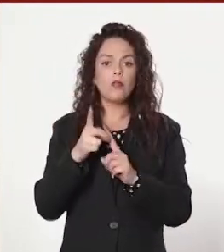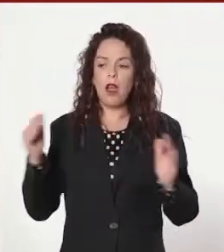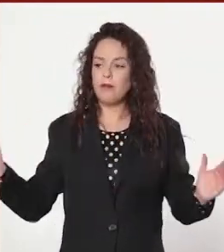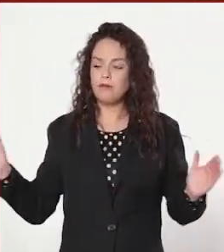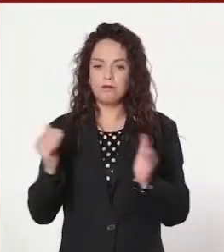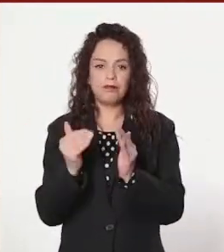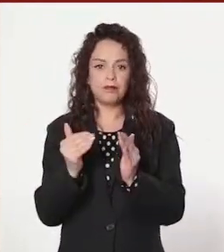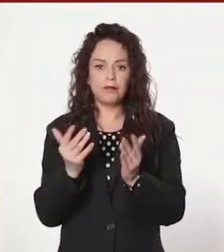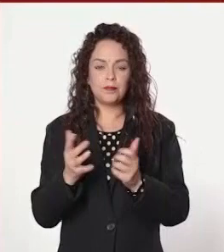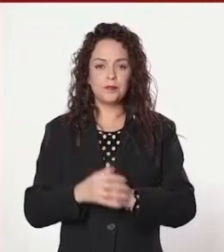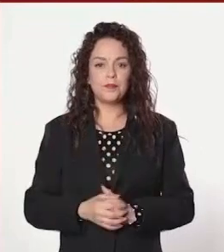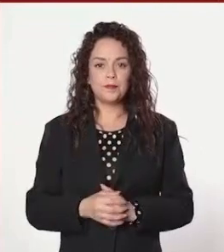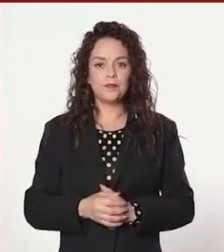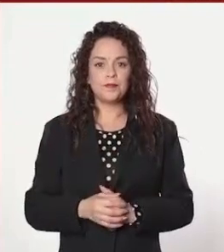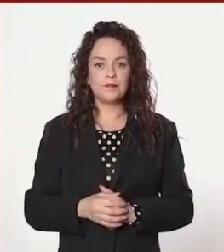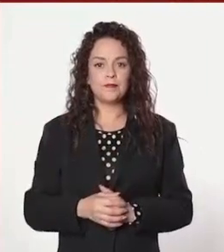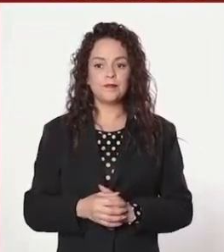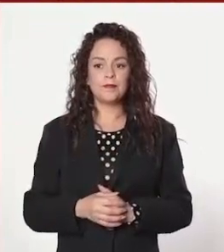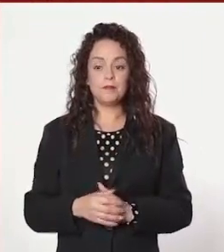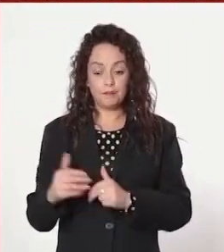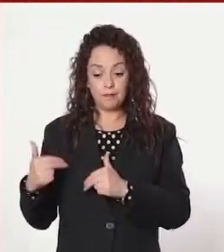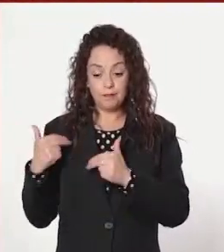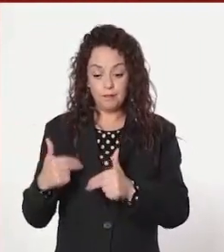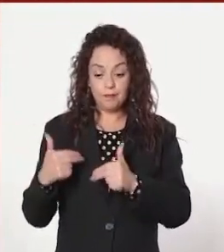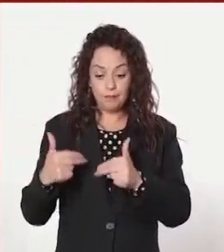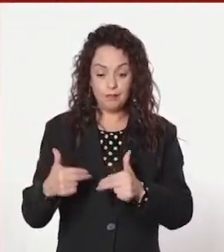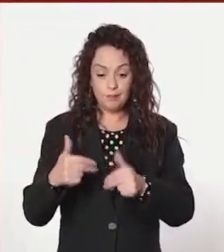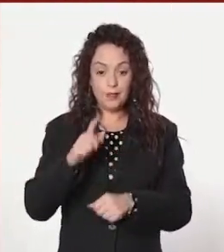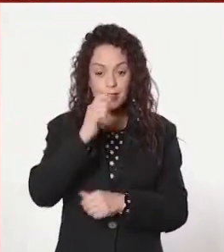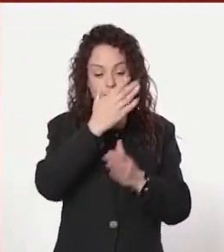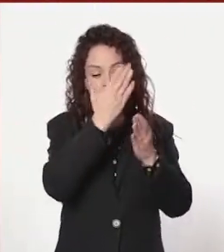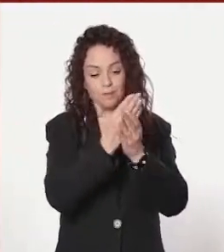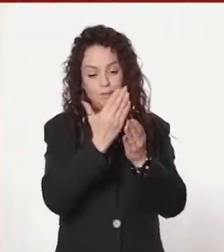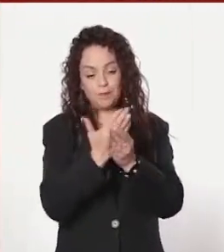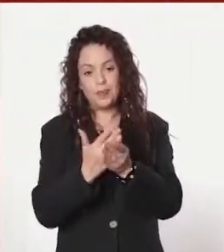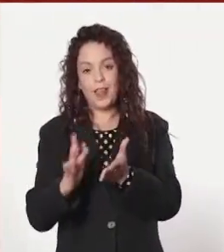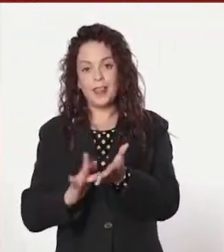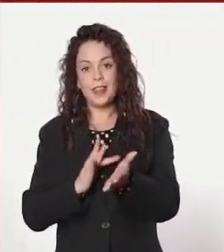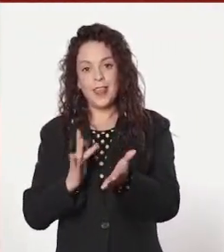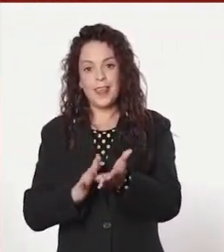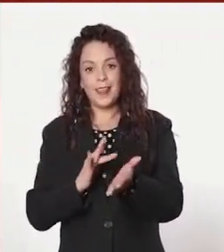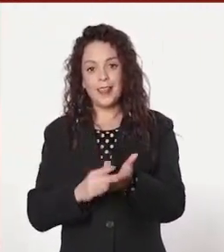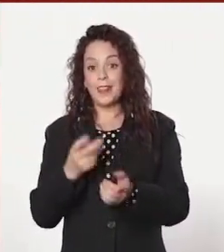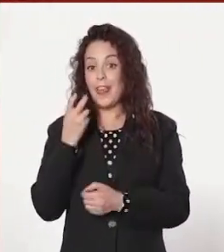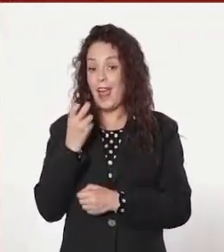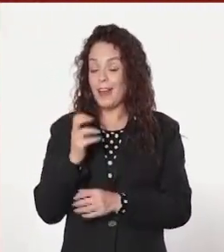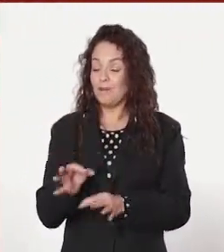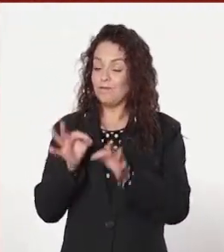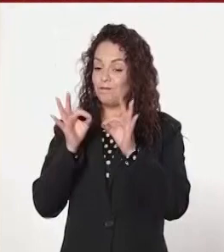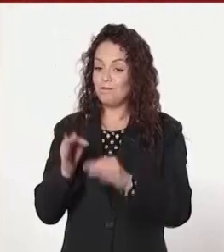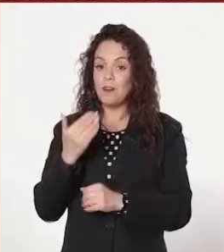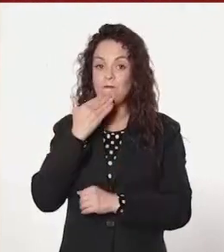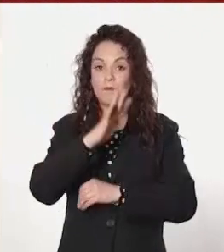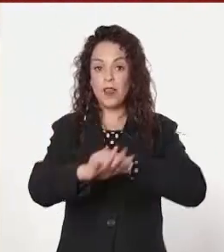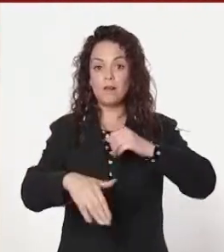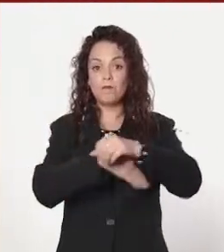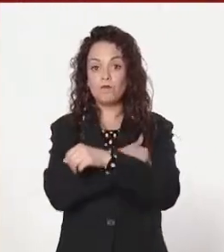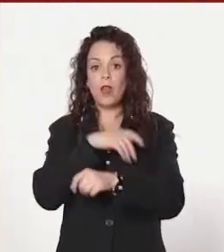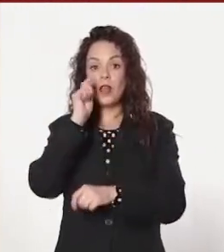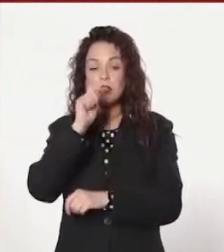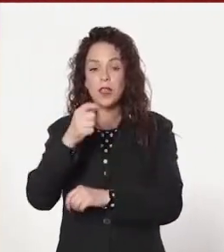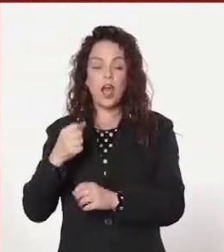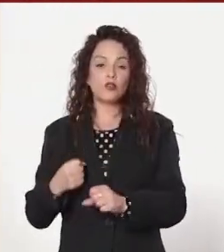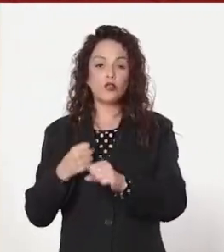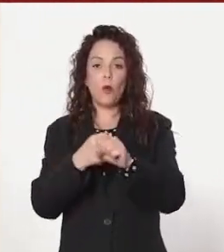nuestra caja. Y dejaremos como herencia nuestros archivos digitales. Eso sí, perfectamente almacenados en los